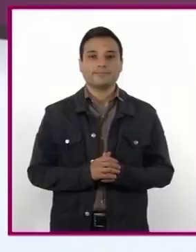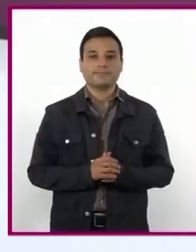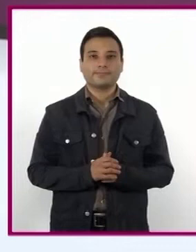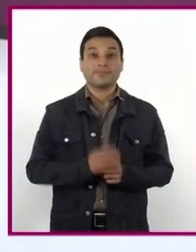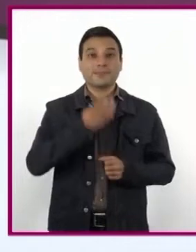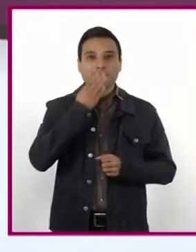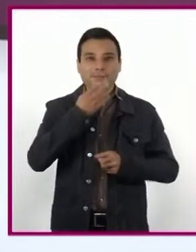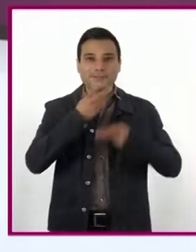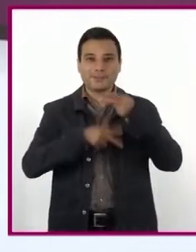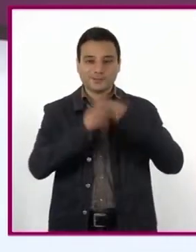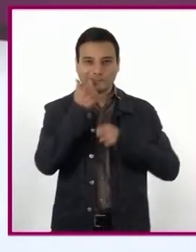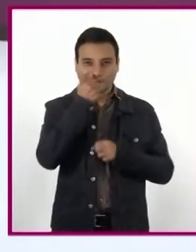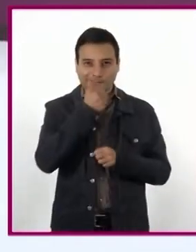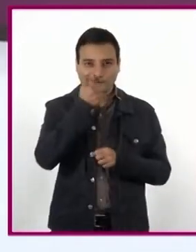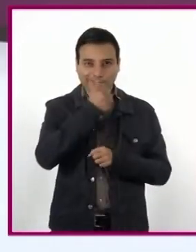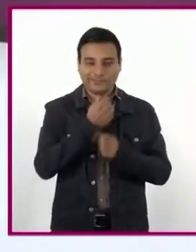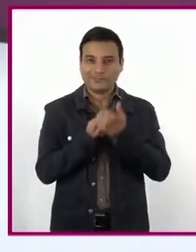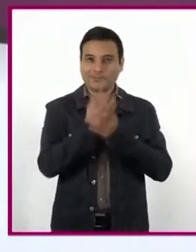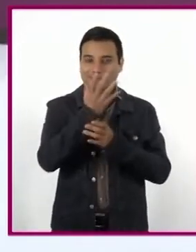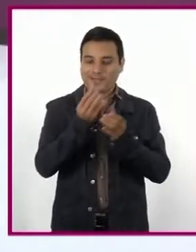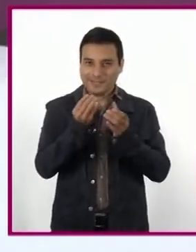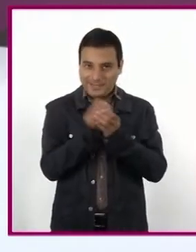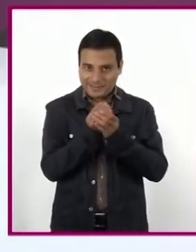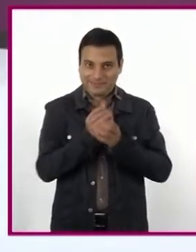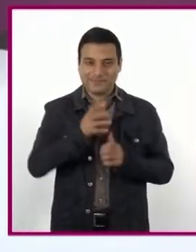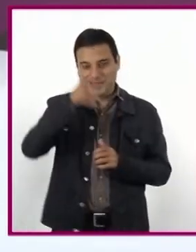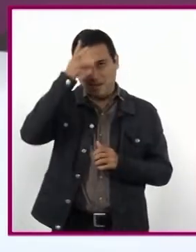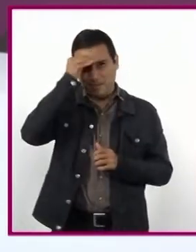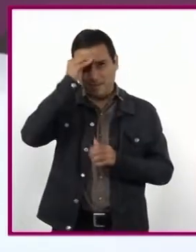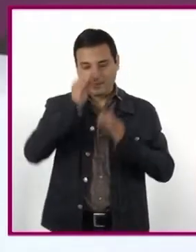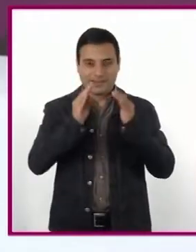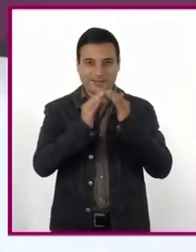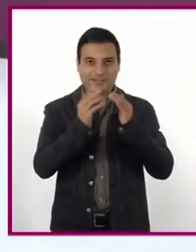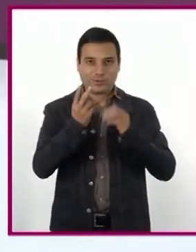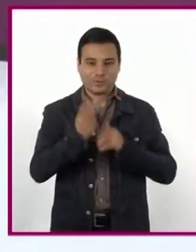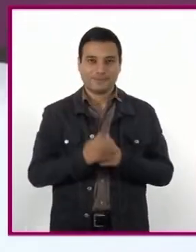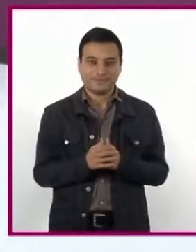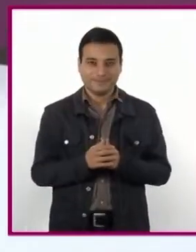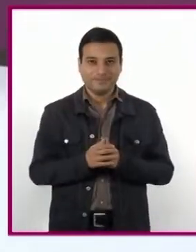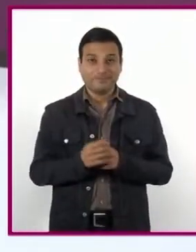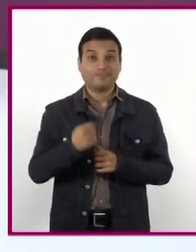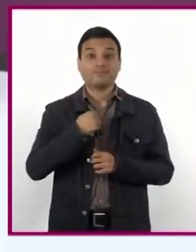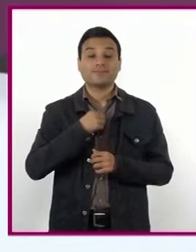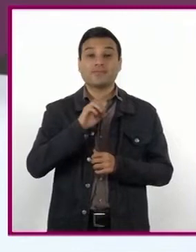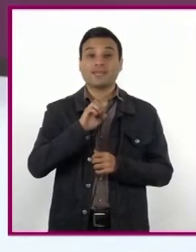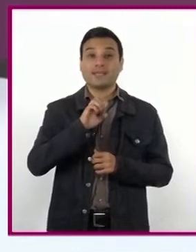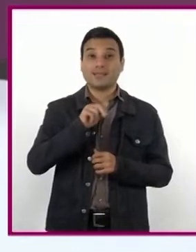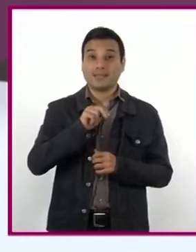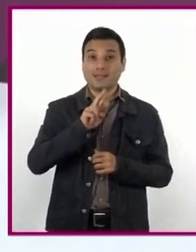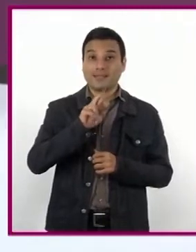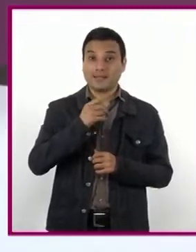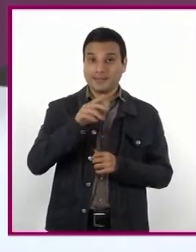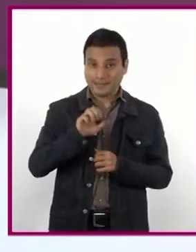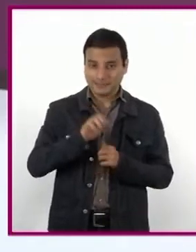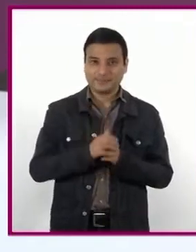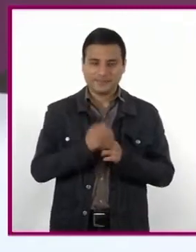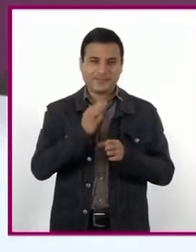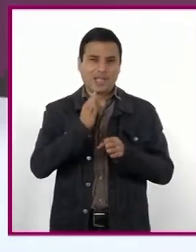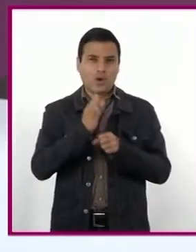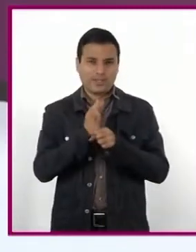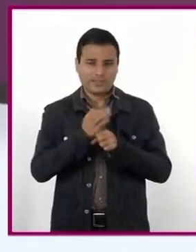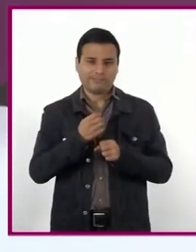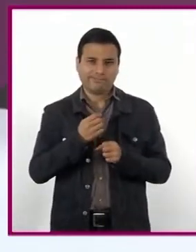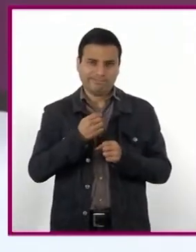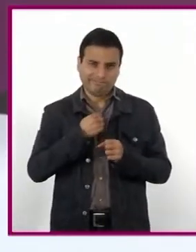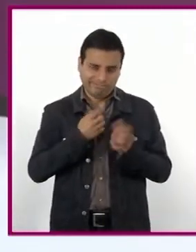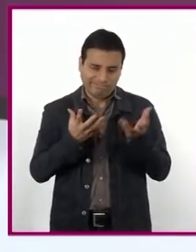Bienvenidas y bienvenidos a una sesión más de la estrategia Aprende en Casa 2. Yo soy Enrique Rodal y voy a estar con ustedes durante